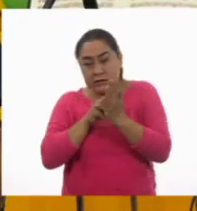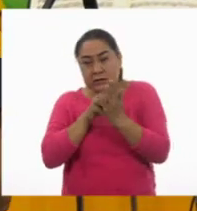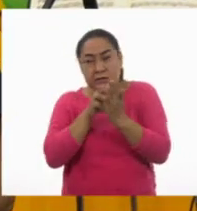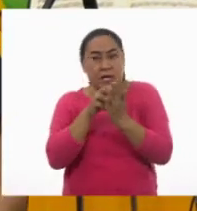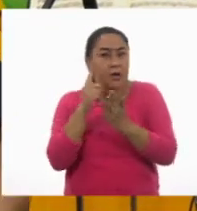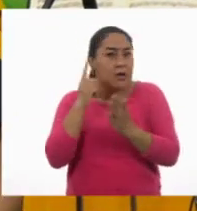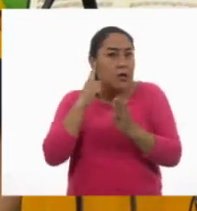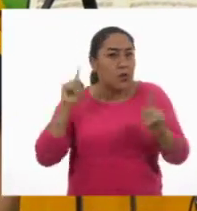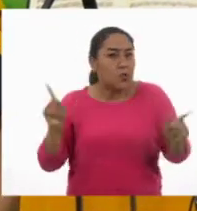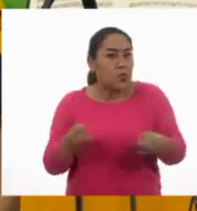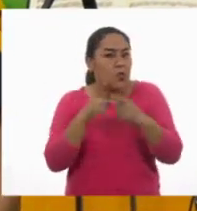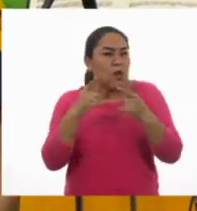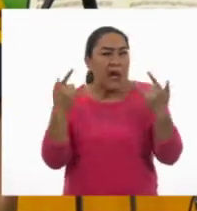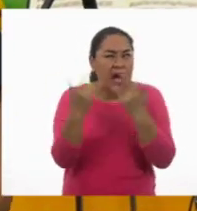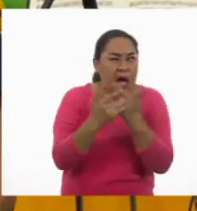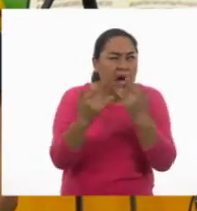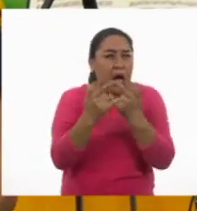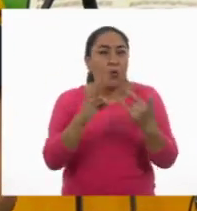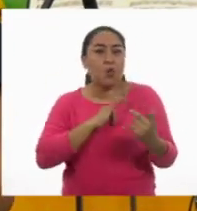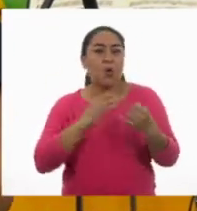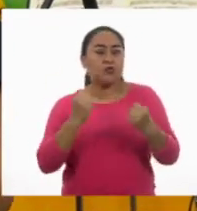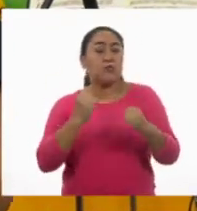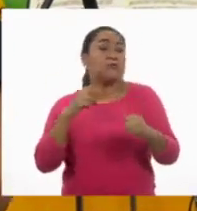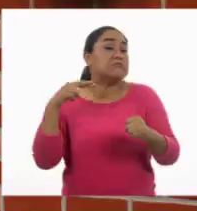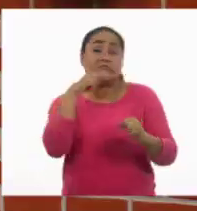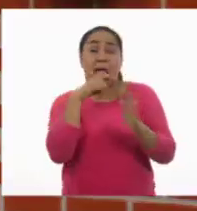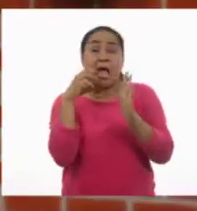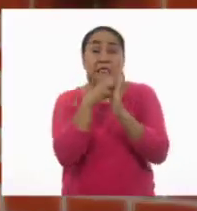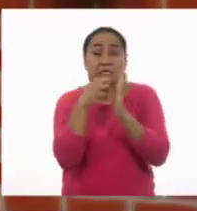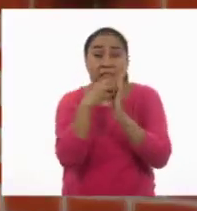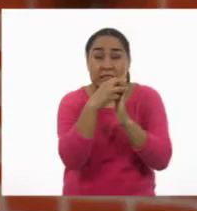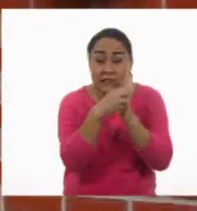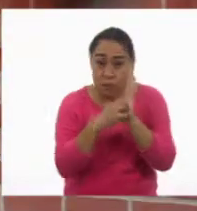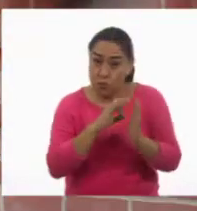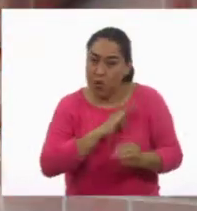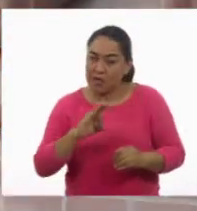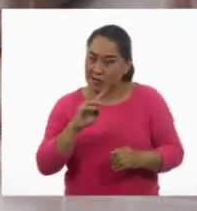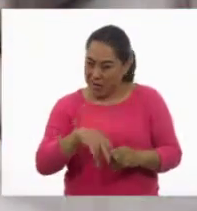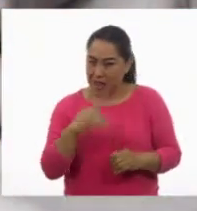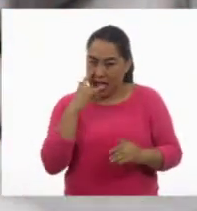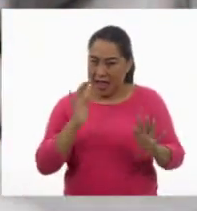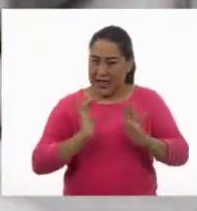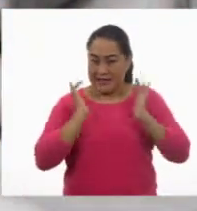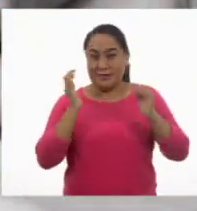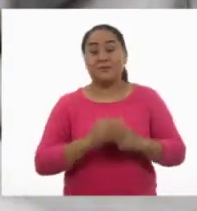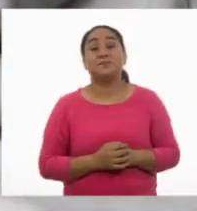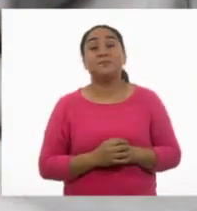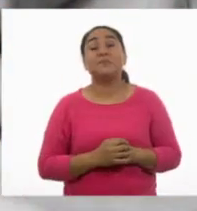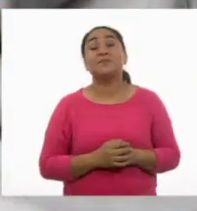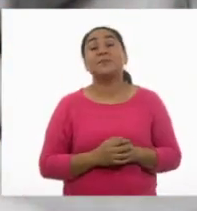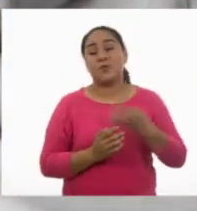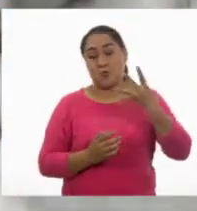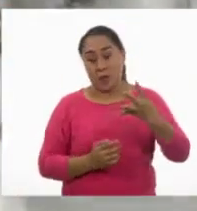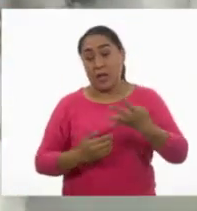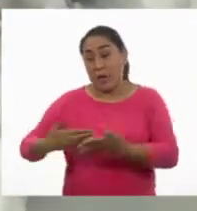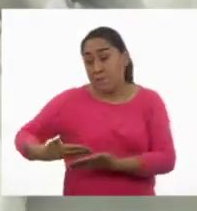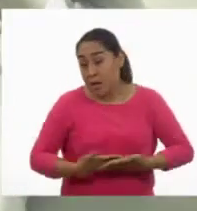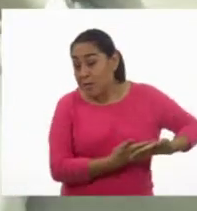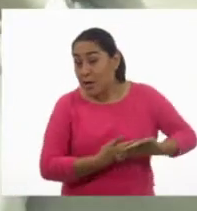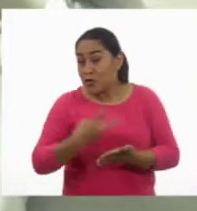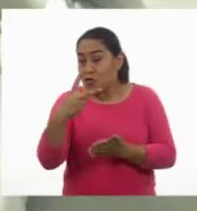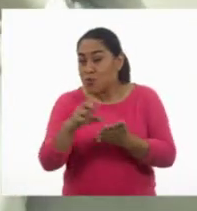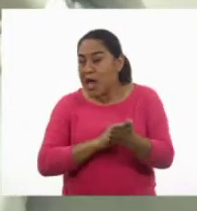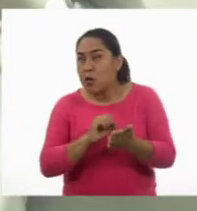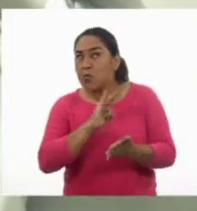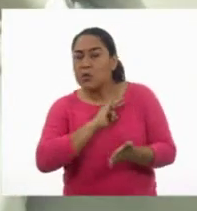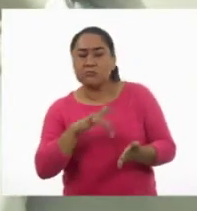están escuchando heavy metal. Sorprendente, ¿no? 4. Los bebés de 2 meses ya son capaces de distinguir entre